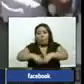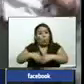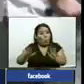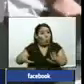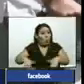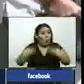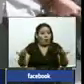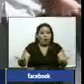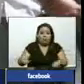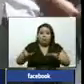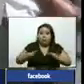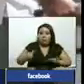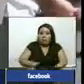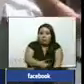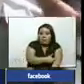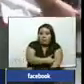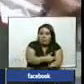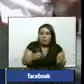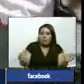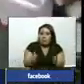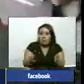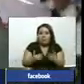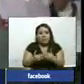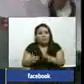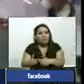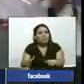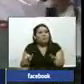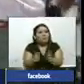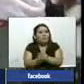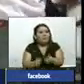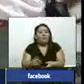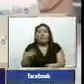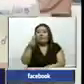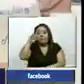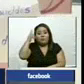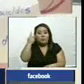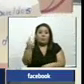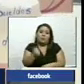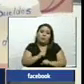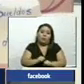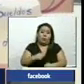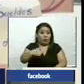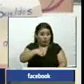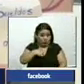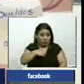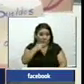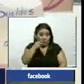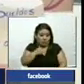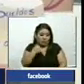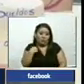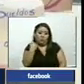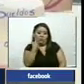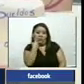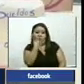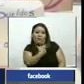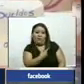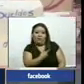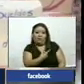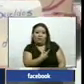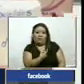de insumos de las clínicas del país en muchos casos se traduce en la muerte de pacientes. Yo personalmente he tenido que ver